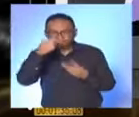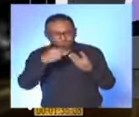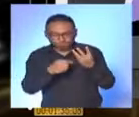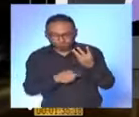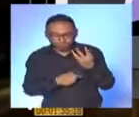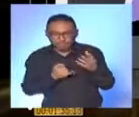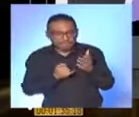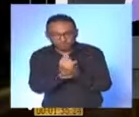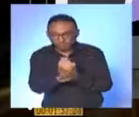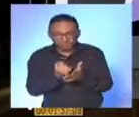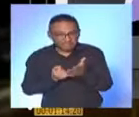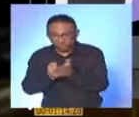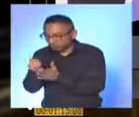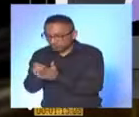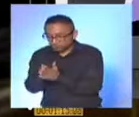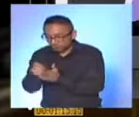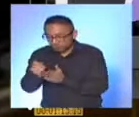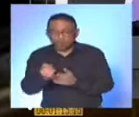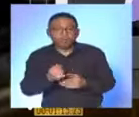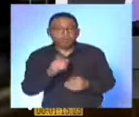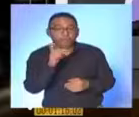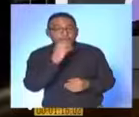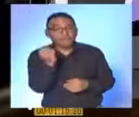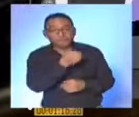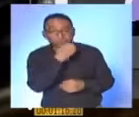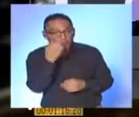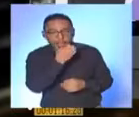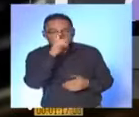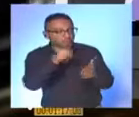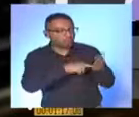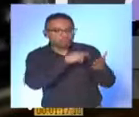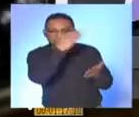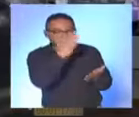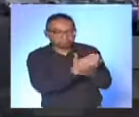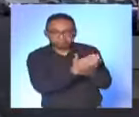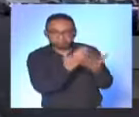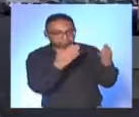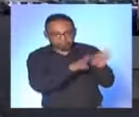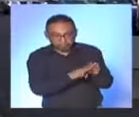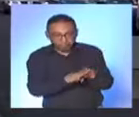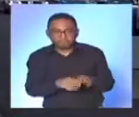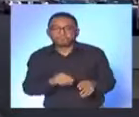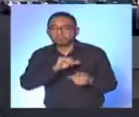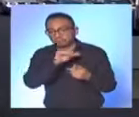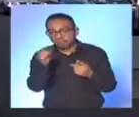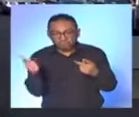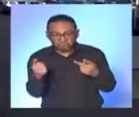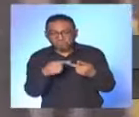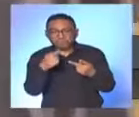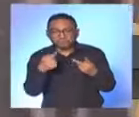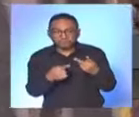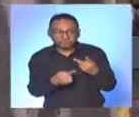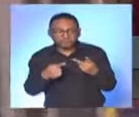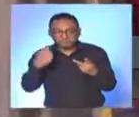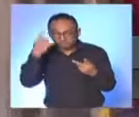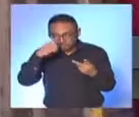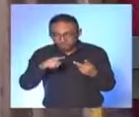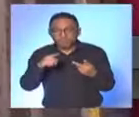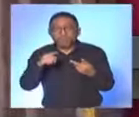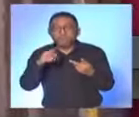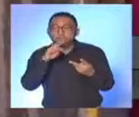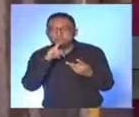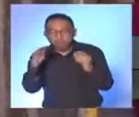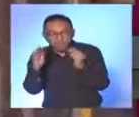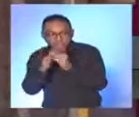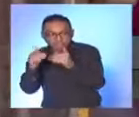decisiones desde suspender las clases, disminuir con varias medidas de